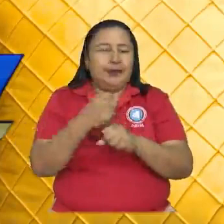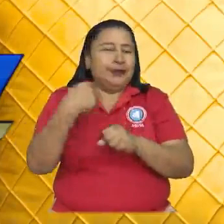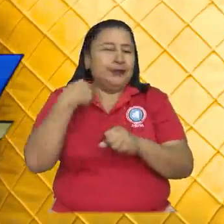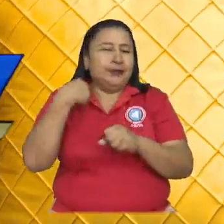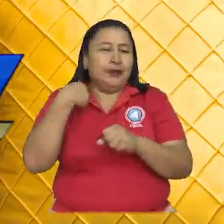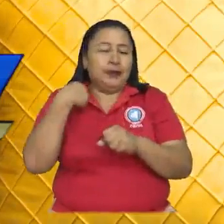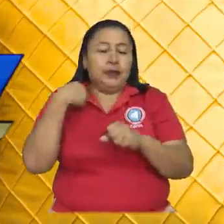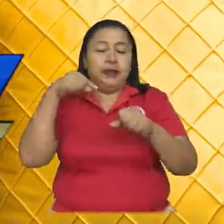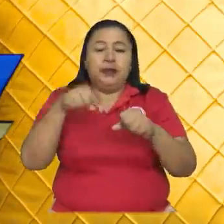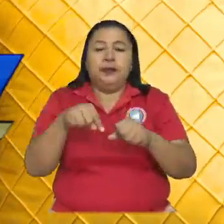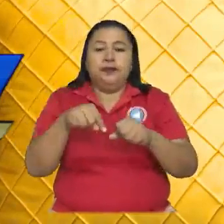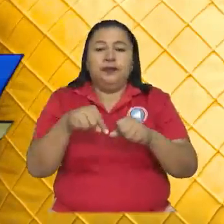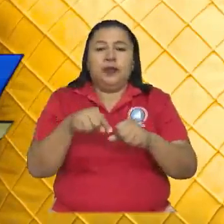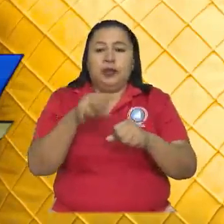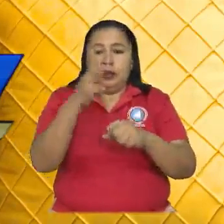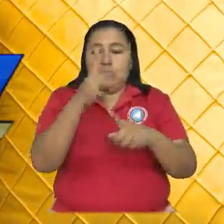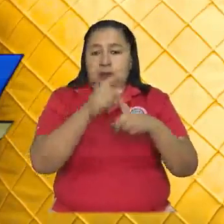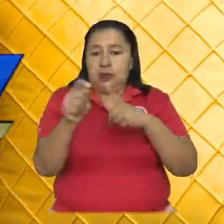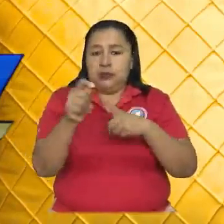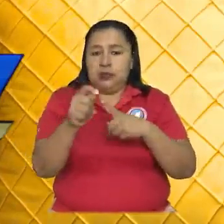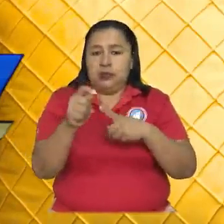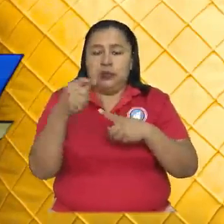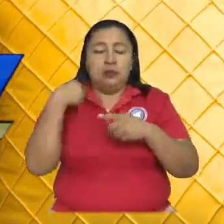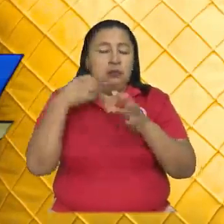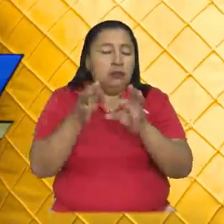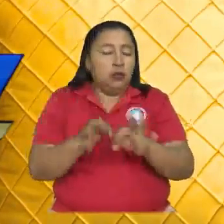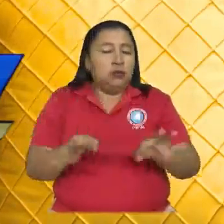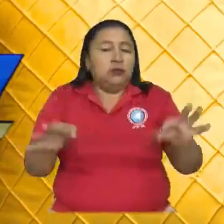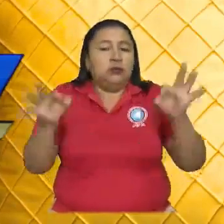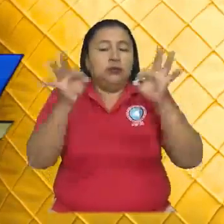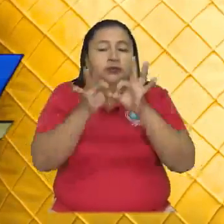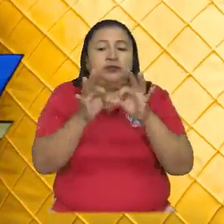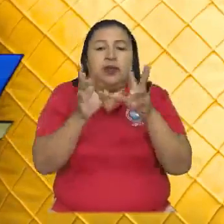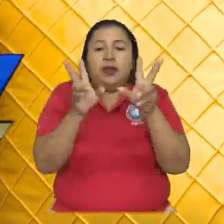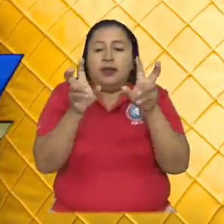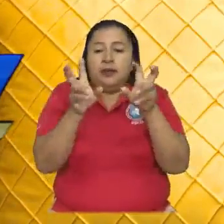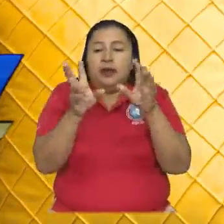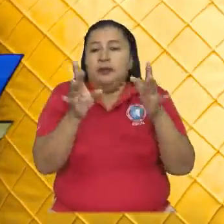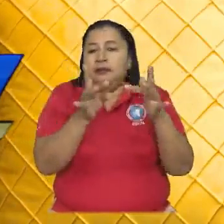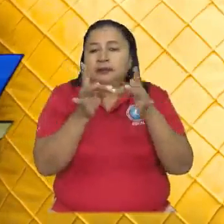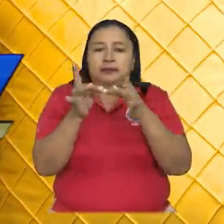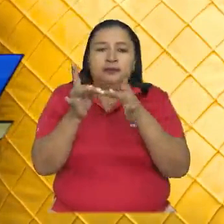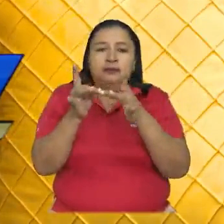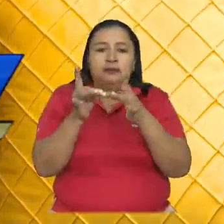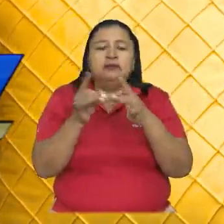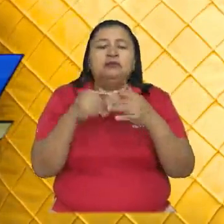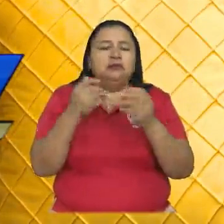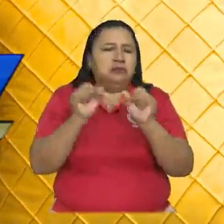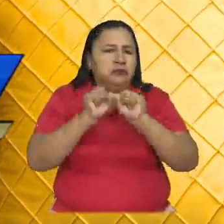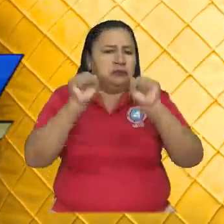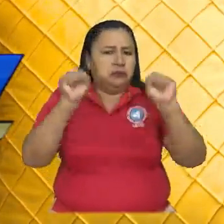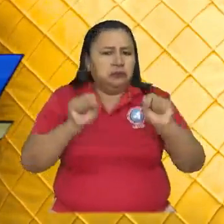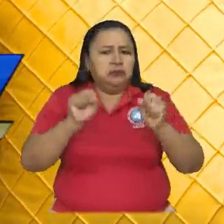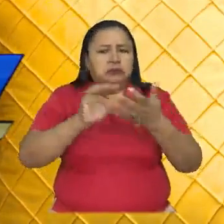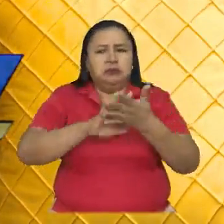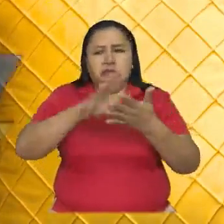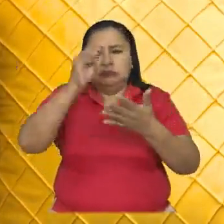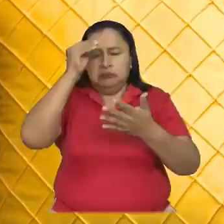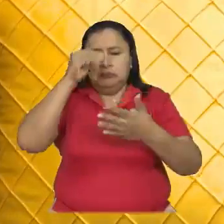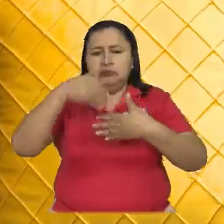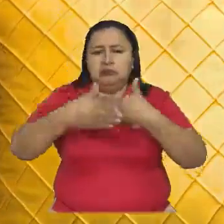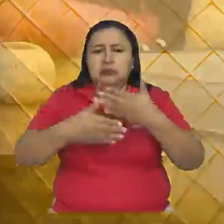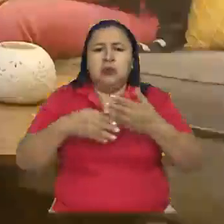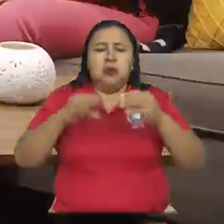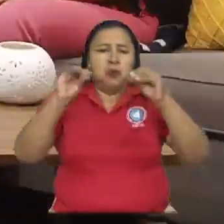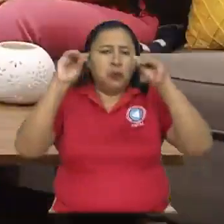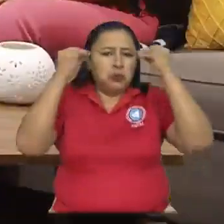es un trimestre para nosotros importante en términos precisamente de las capacitaciones, los